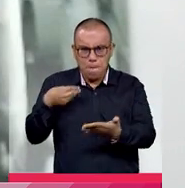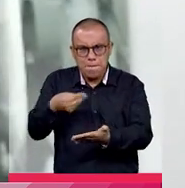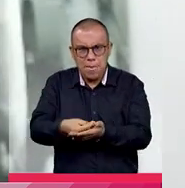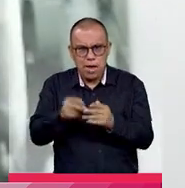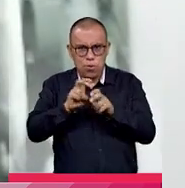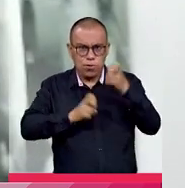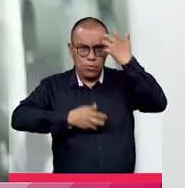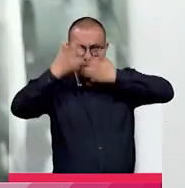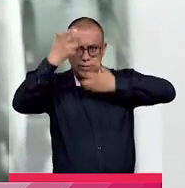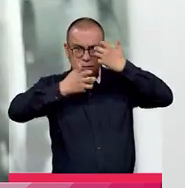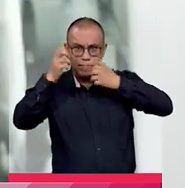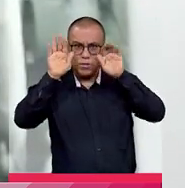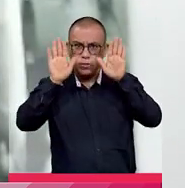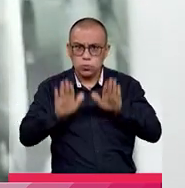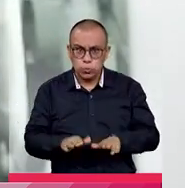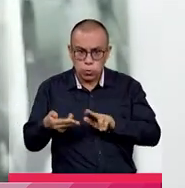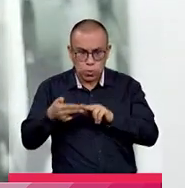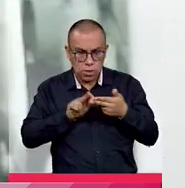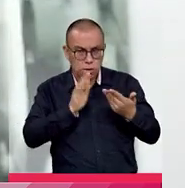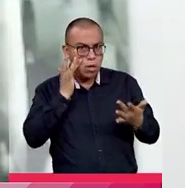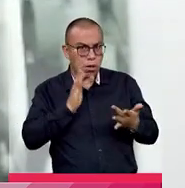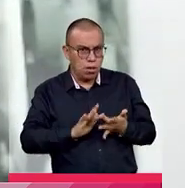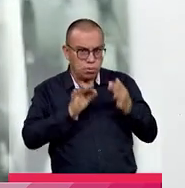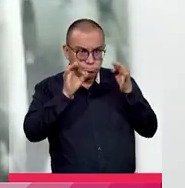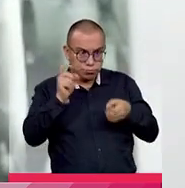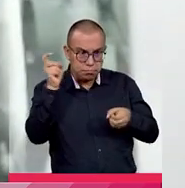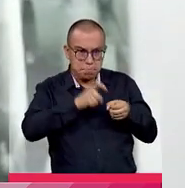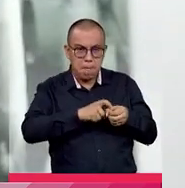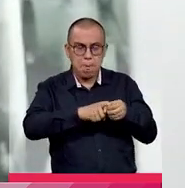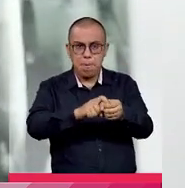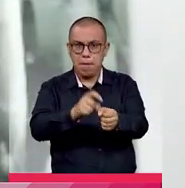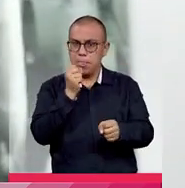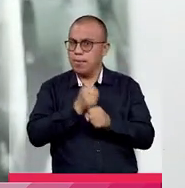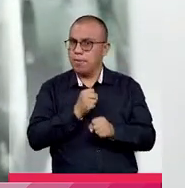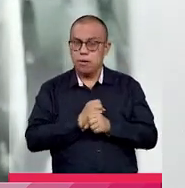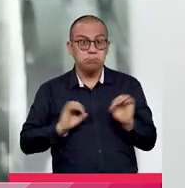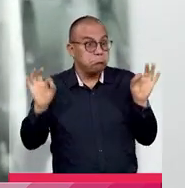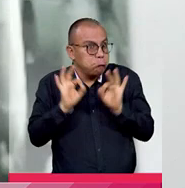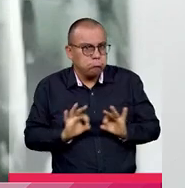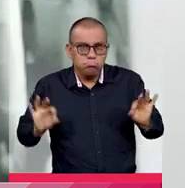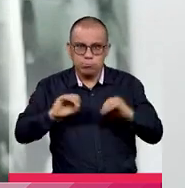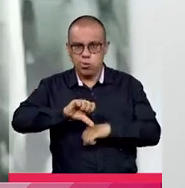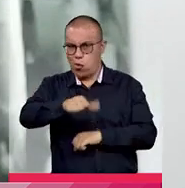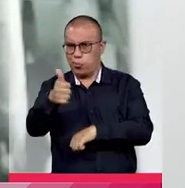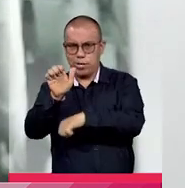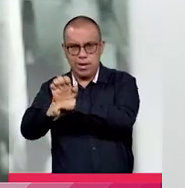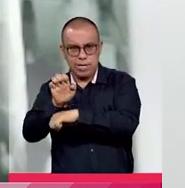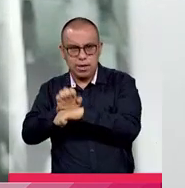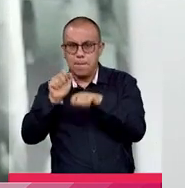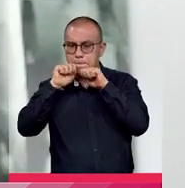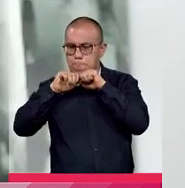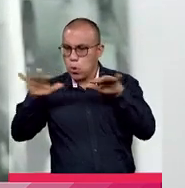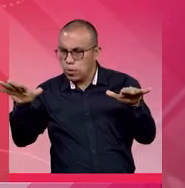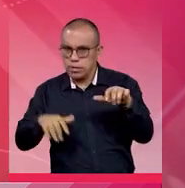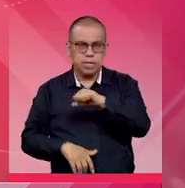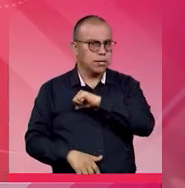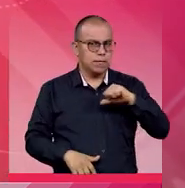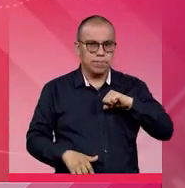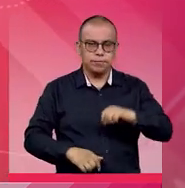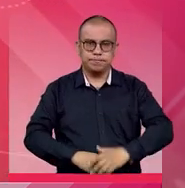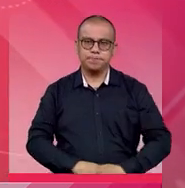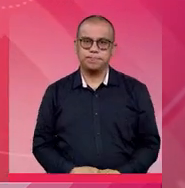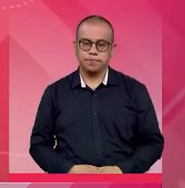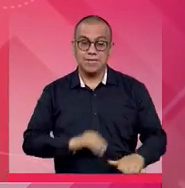la toma de exámenes relacionados con vinculación laboral con ninguna entidad, ni pública ni privada.